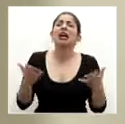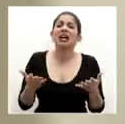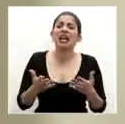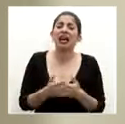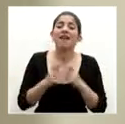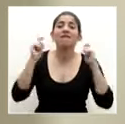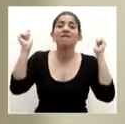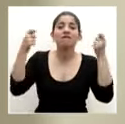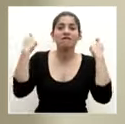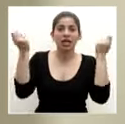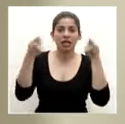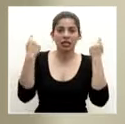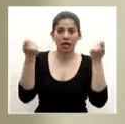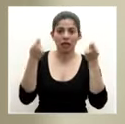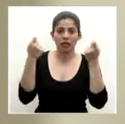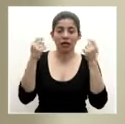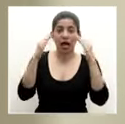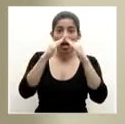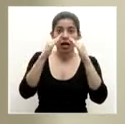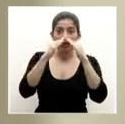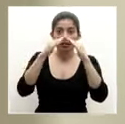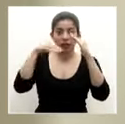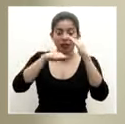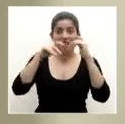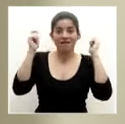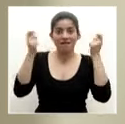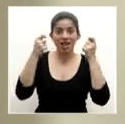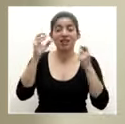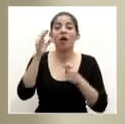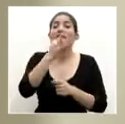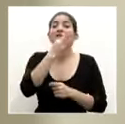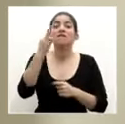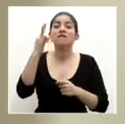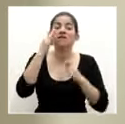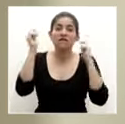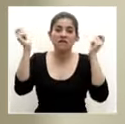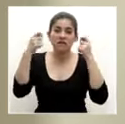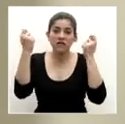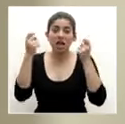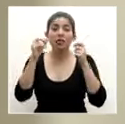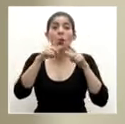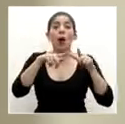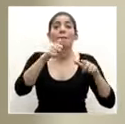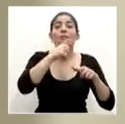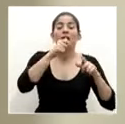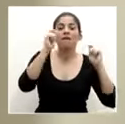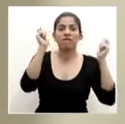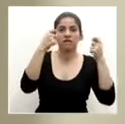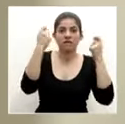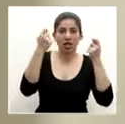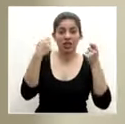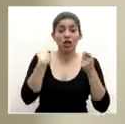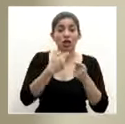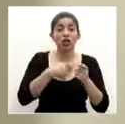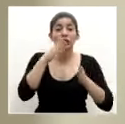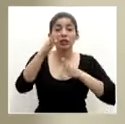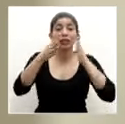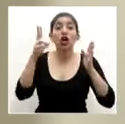de fiestas en casas de habitación o en fincas o en lugares o zonas privadas. Tuvimos que